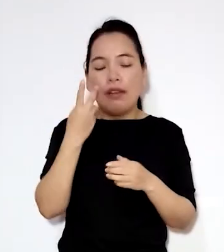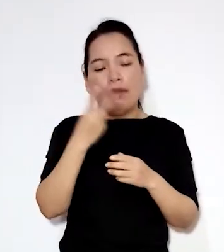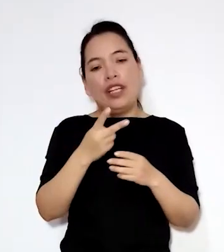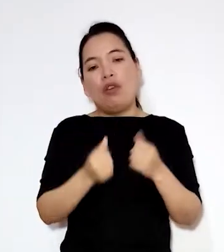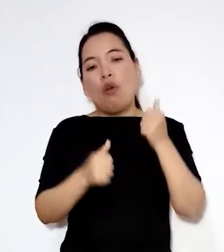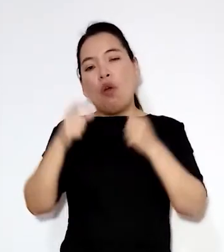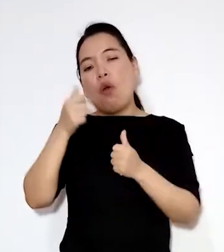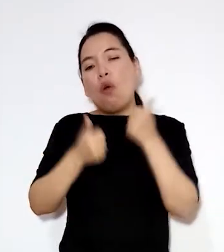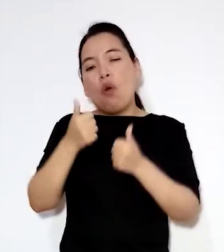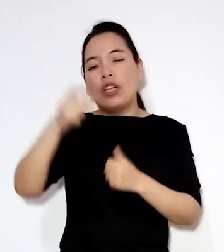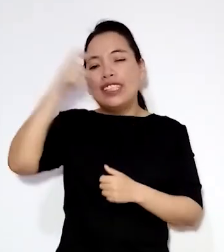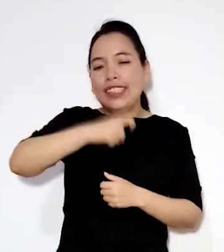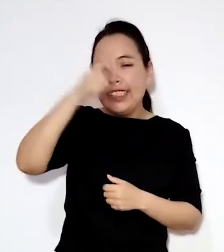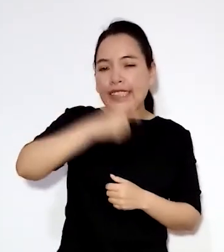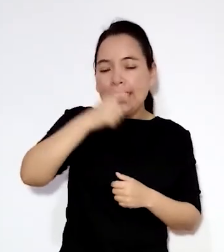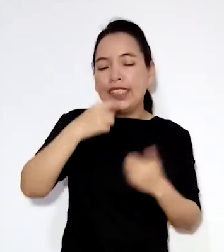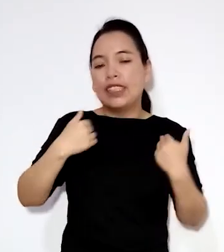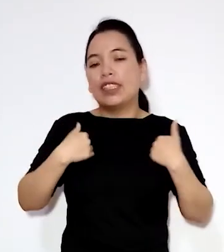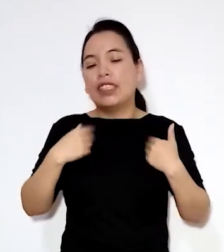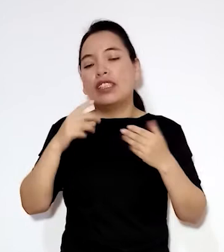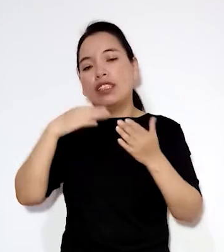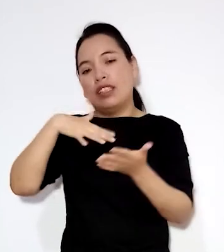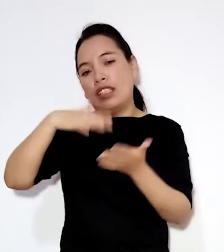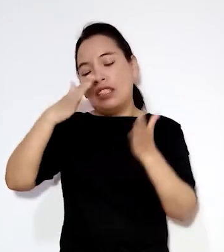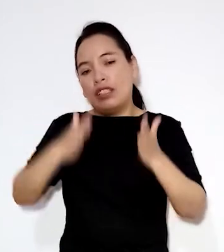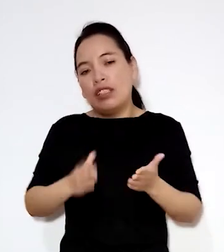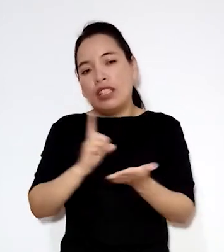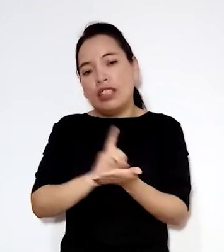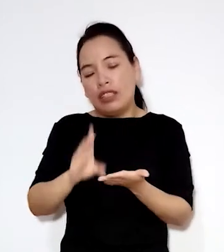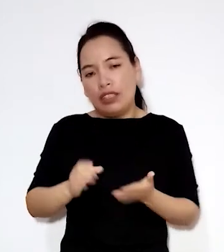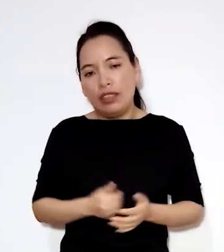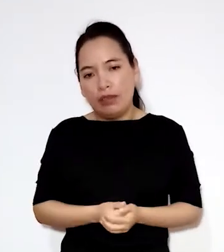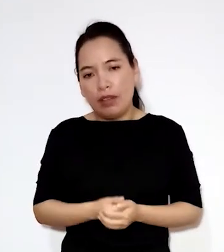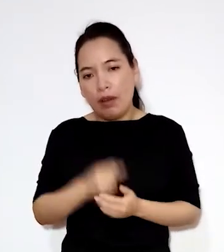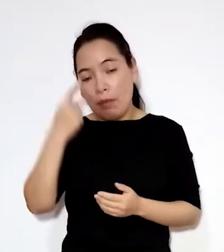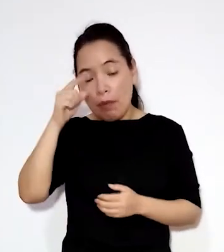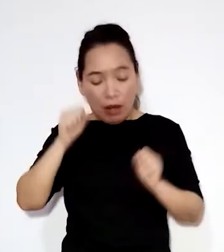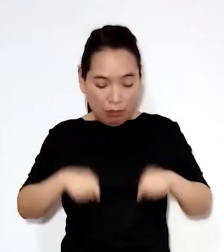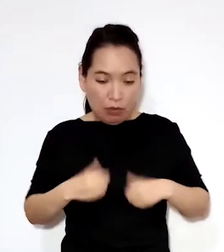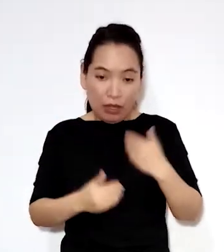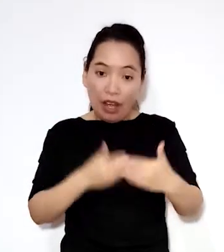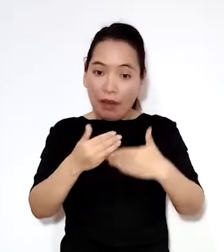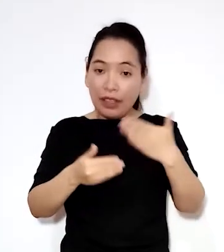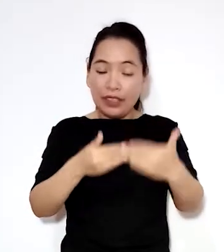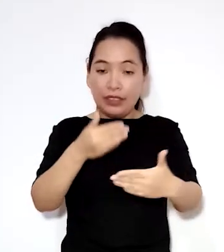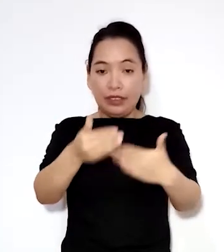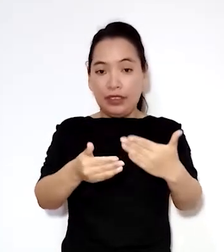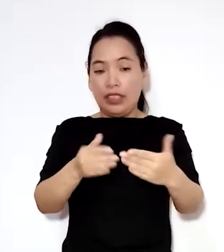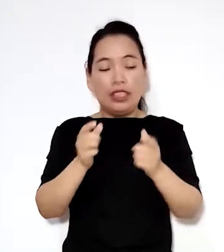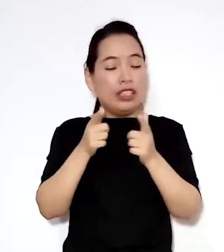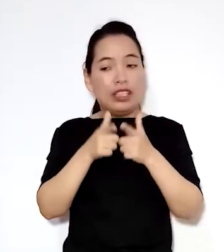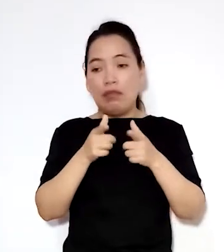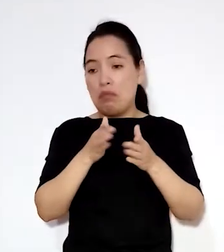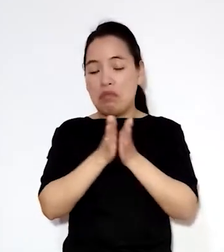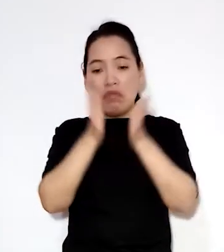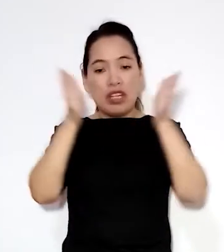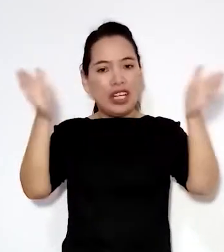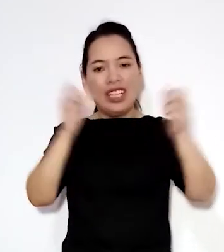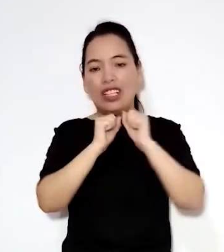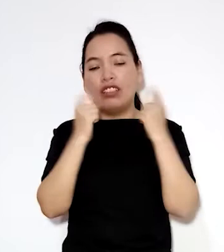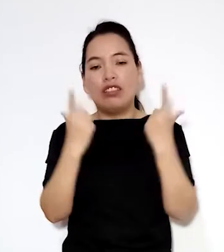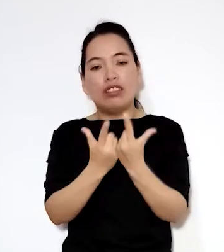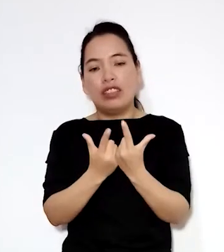educativo para poder realmente atajar todas las necesidades de un estudiante